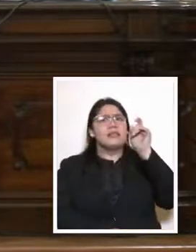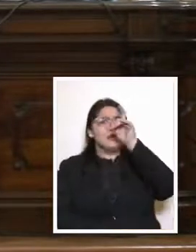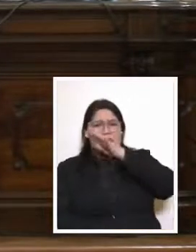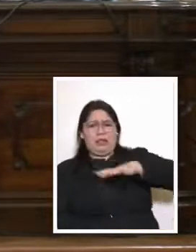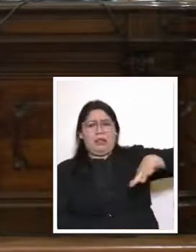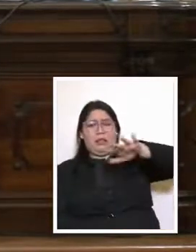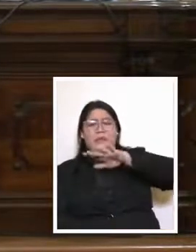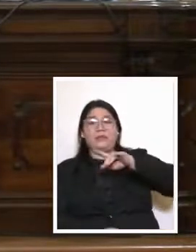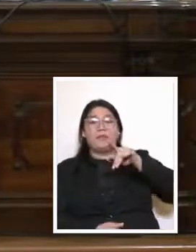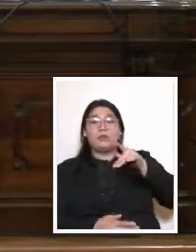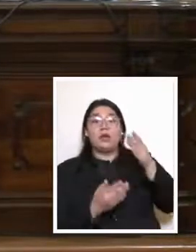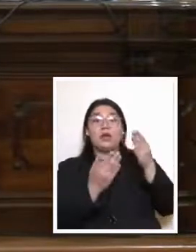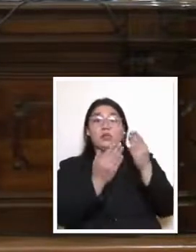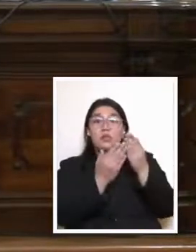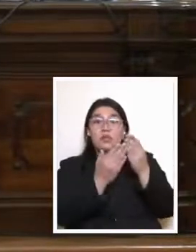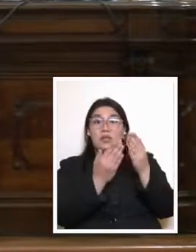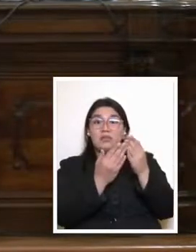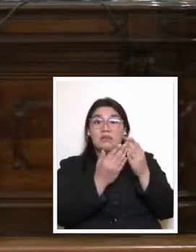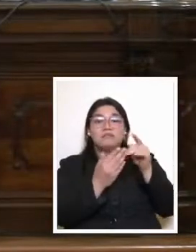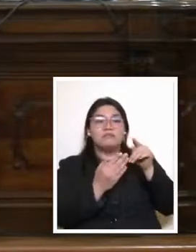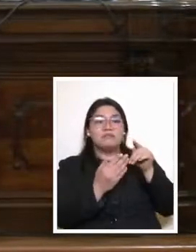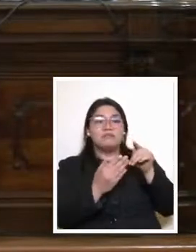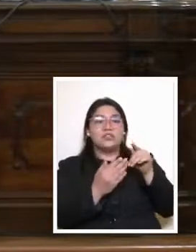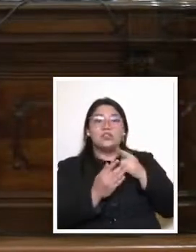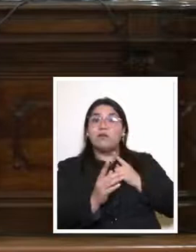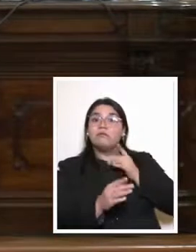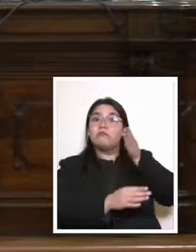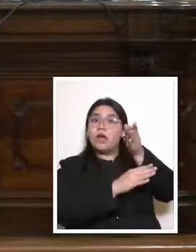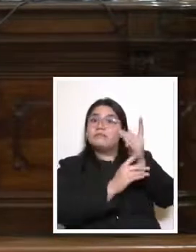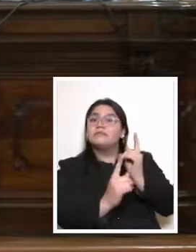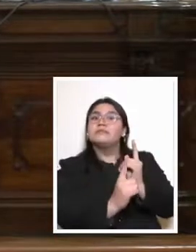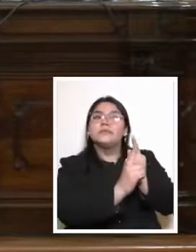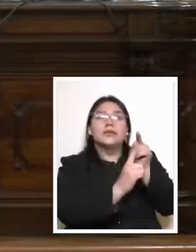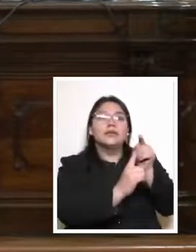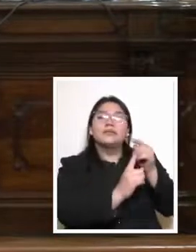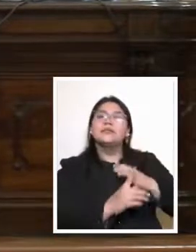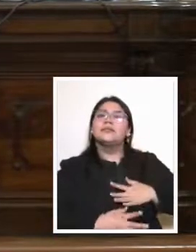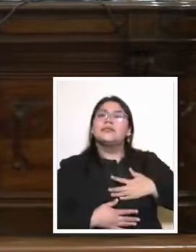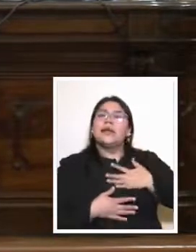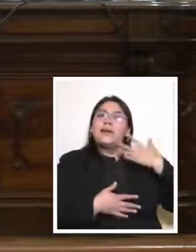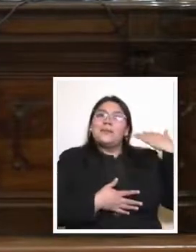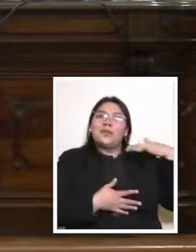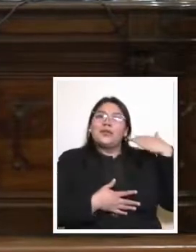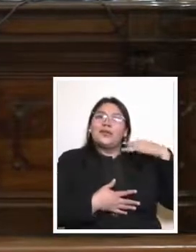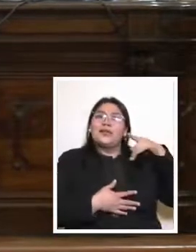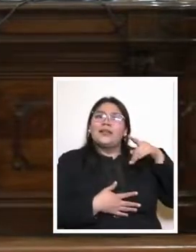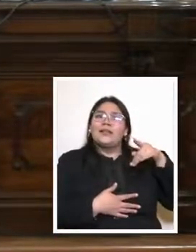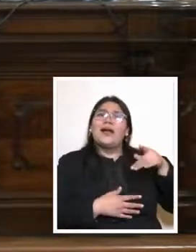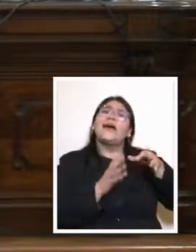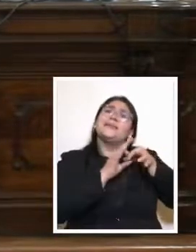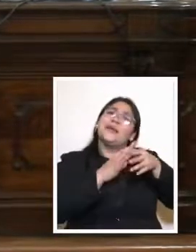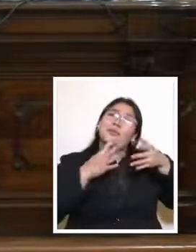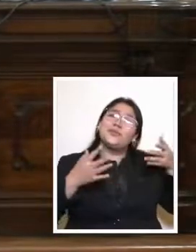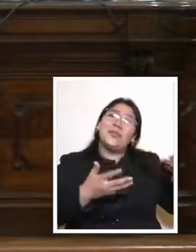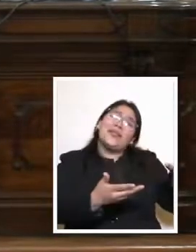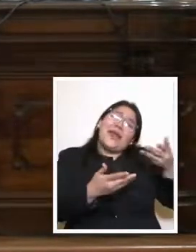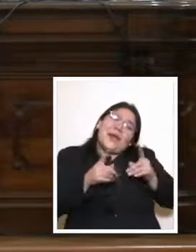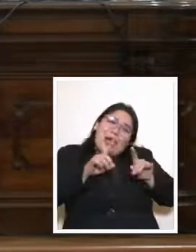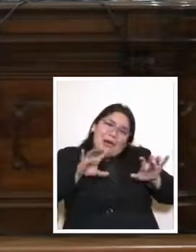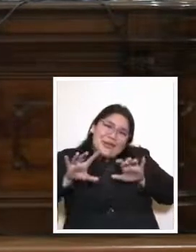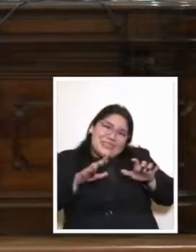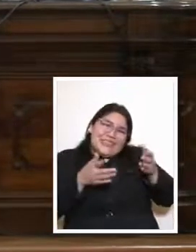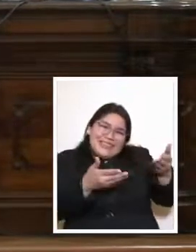estudiante importante, y su familia también, me lo agradecía muchísimo, al punto que nos regalaban cositas ahí